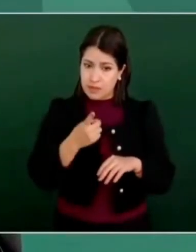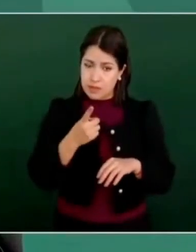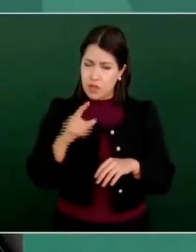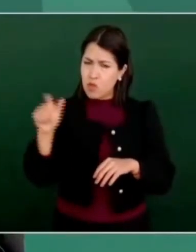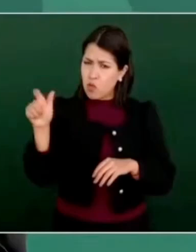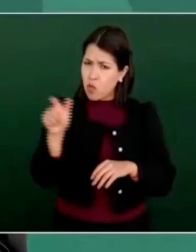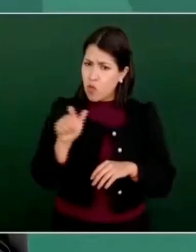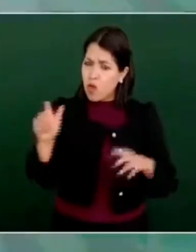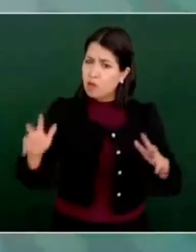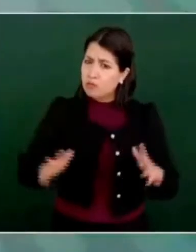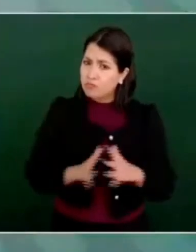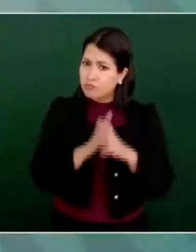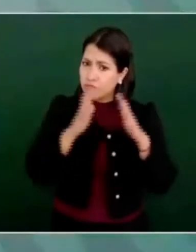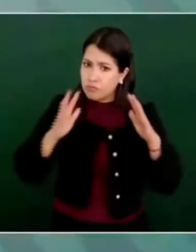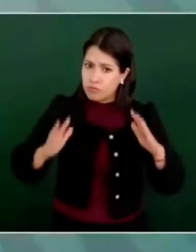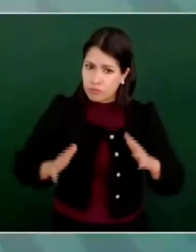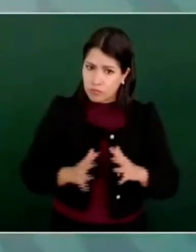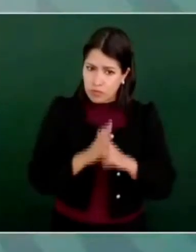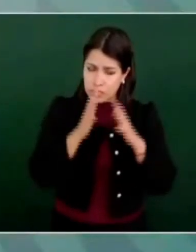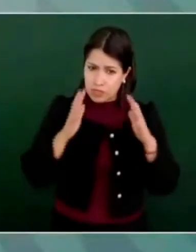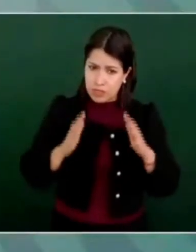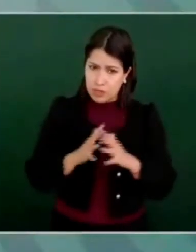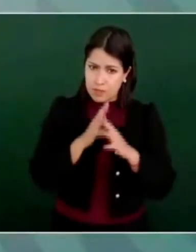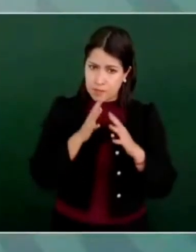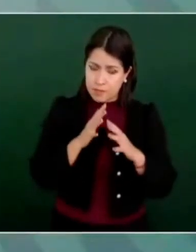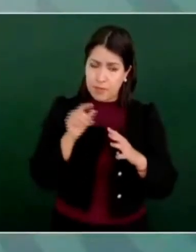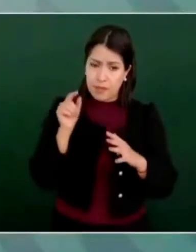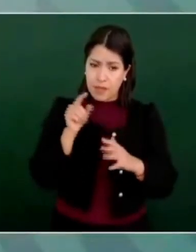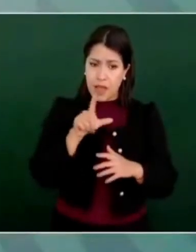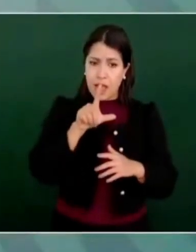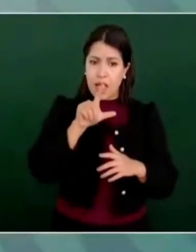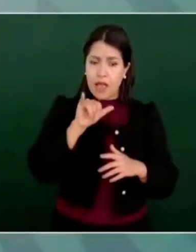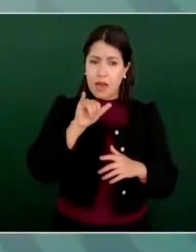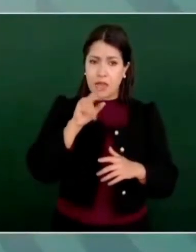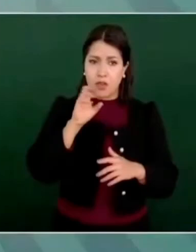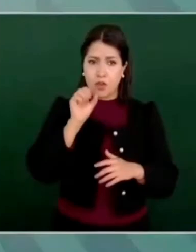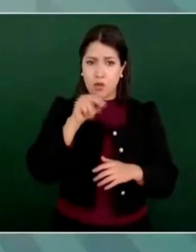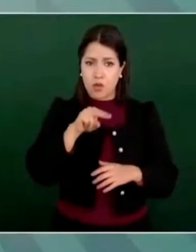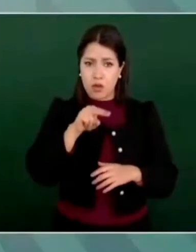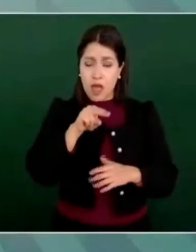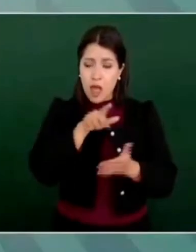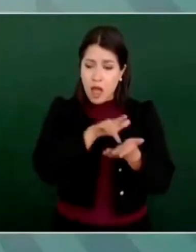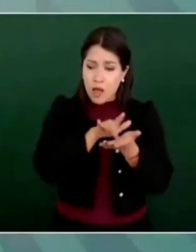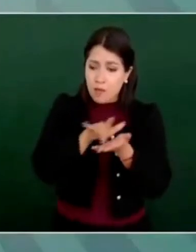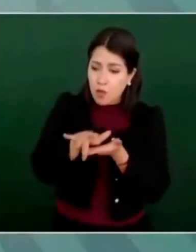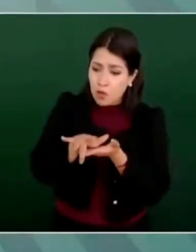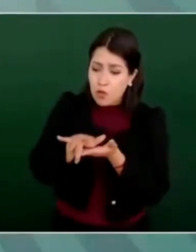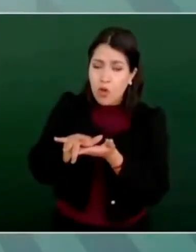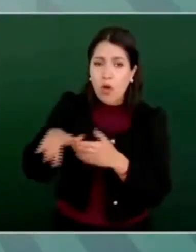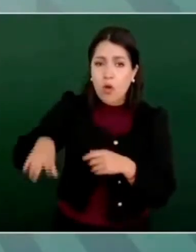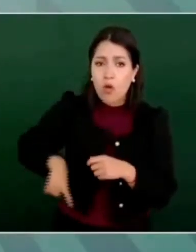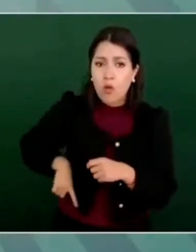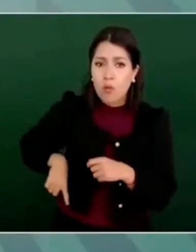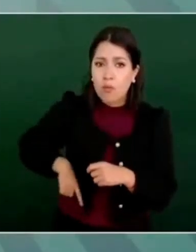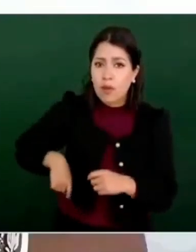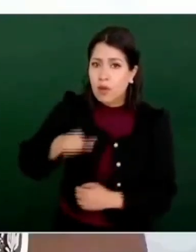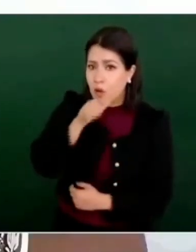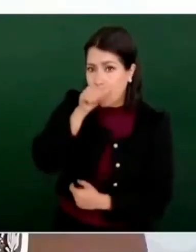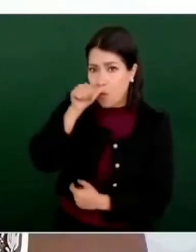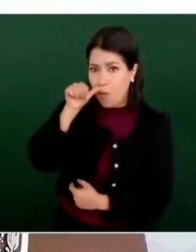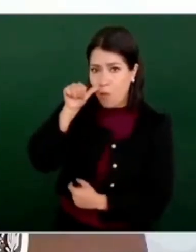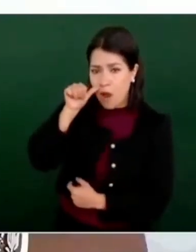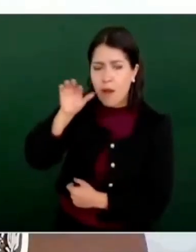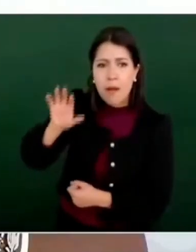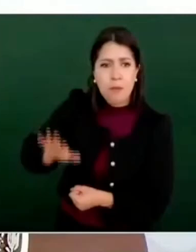guerra de secesión, Lincoln apoyó al gobierno de Benito Juárez en su